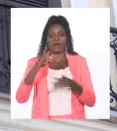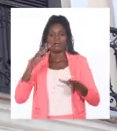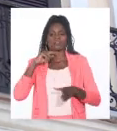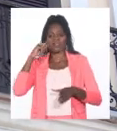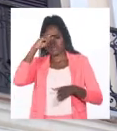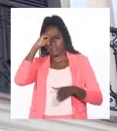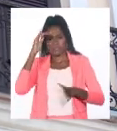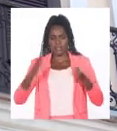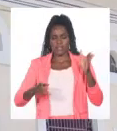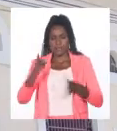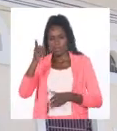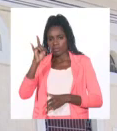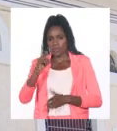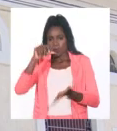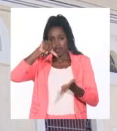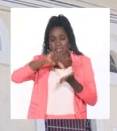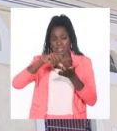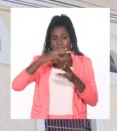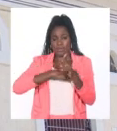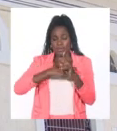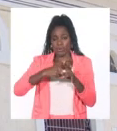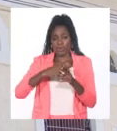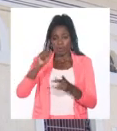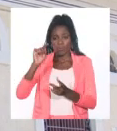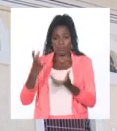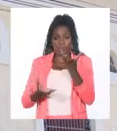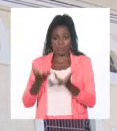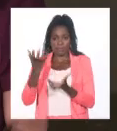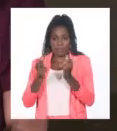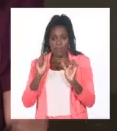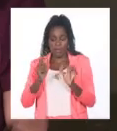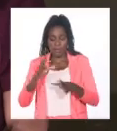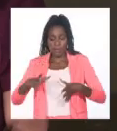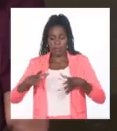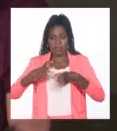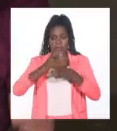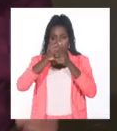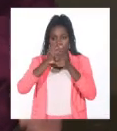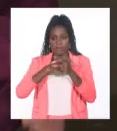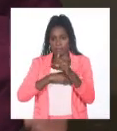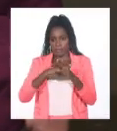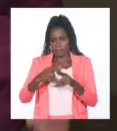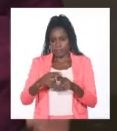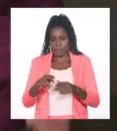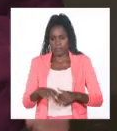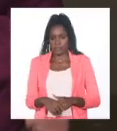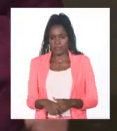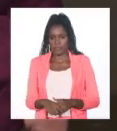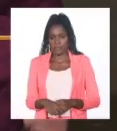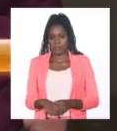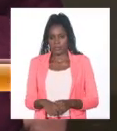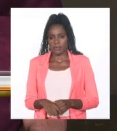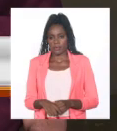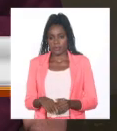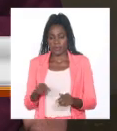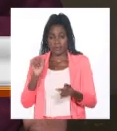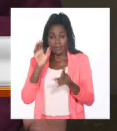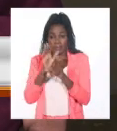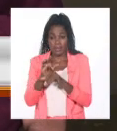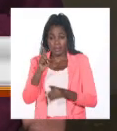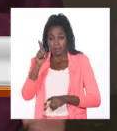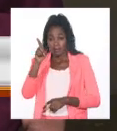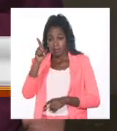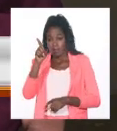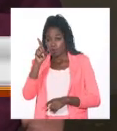Centro Histórico de Cienfuegos, Patrimonio Cultural de la Humanidad. Se ejecuta entre 1878 y